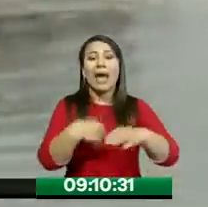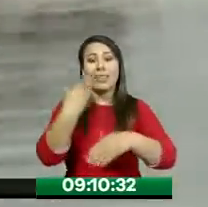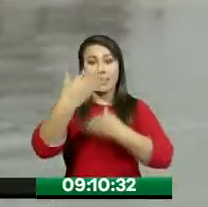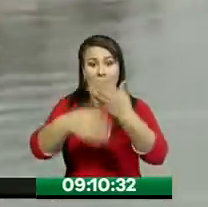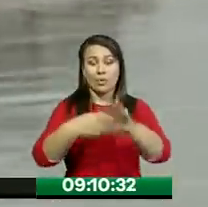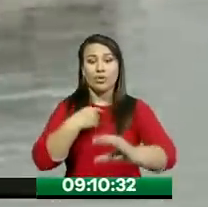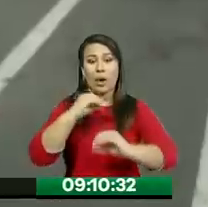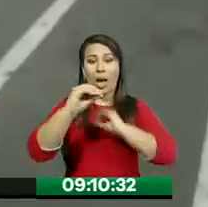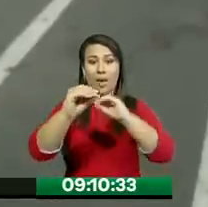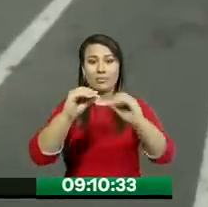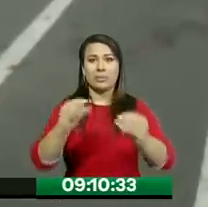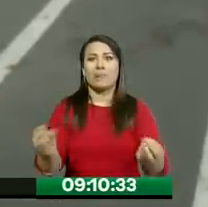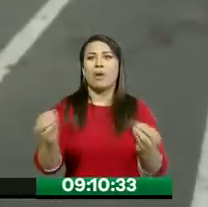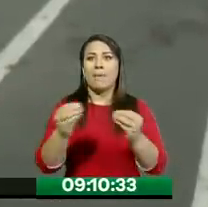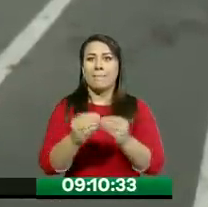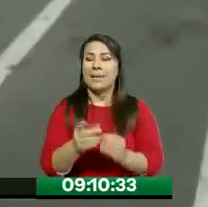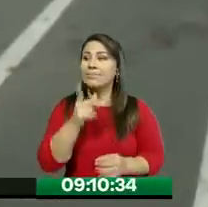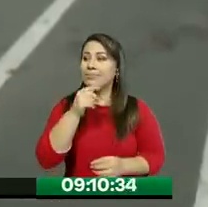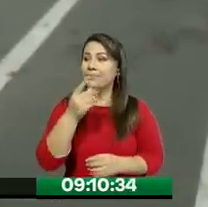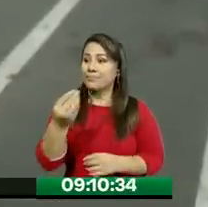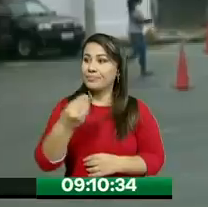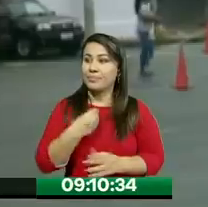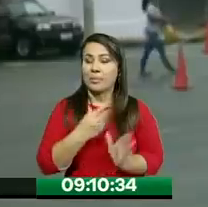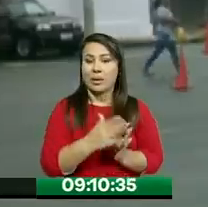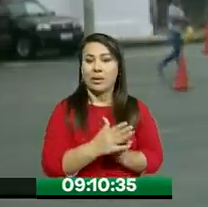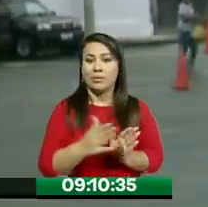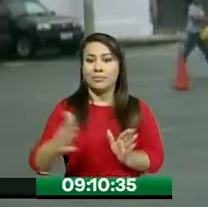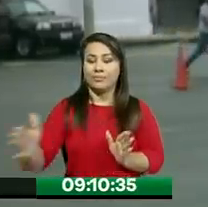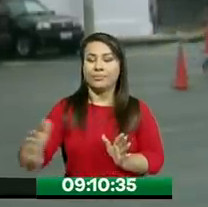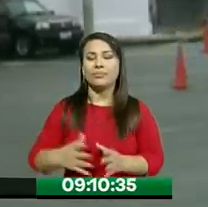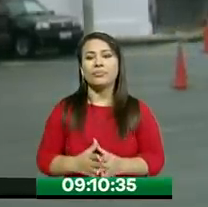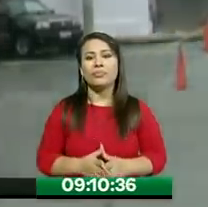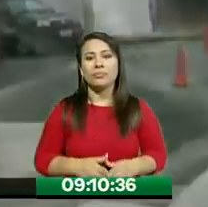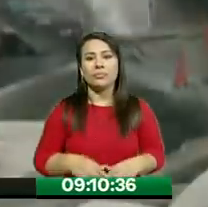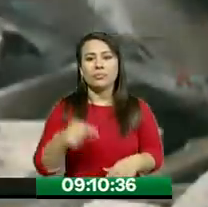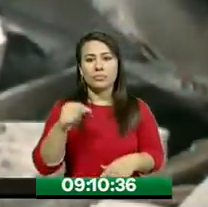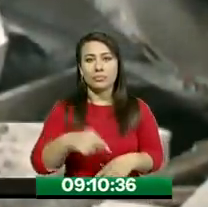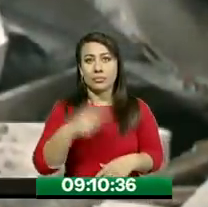¿Cómo le hemos dejado? Nada más claro. Hemos bañado. Lo tenemos que haberlo linchado. Claro.